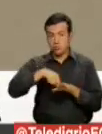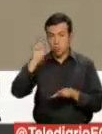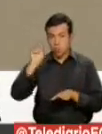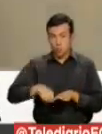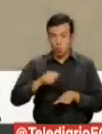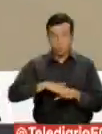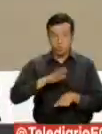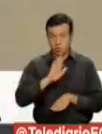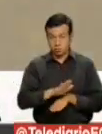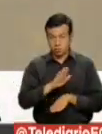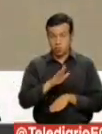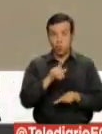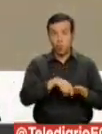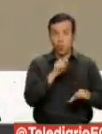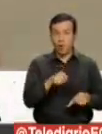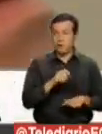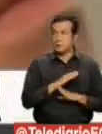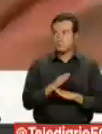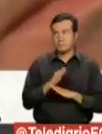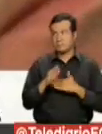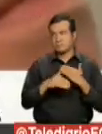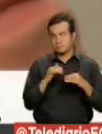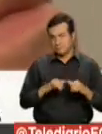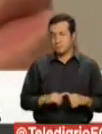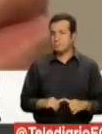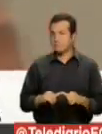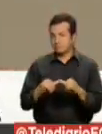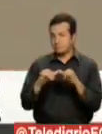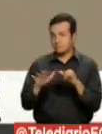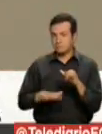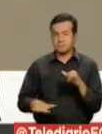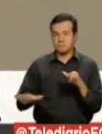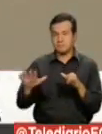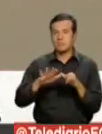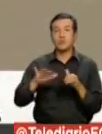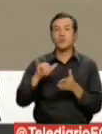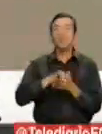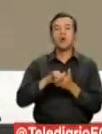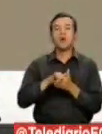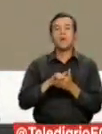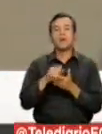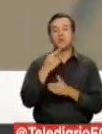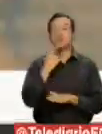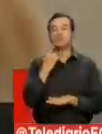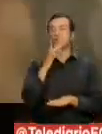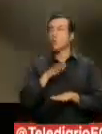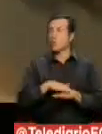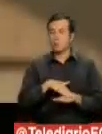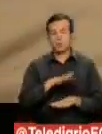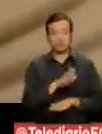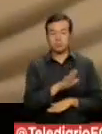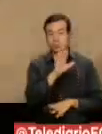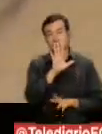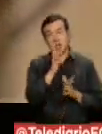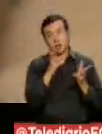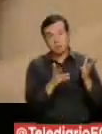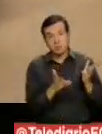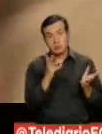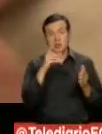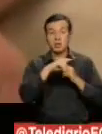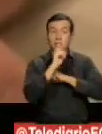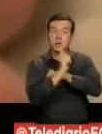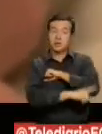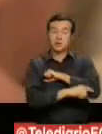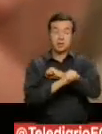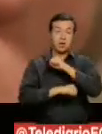de culpabilidad emitido este lunes por el Tribunal Federal del Distrito Este de Nueva York, que lo declara culpable y que podría llevar a una